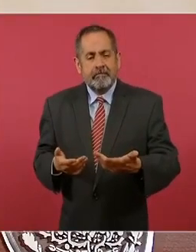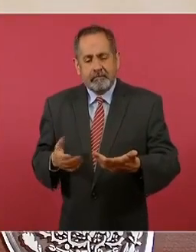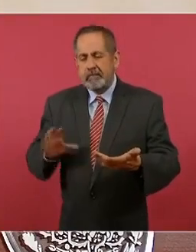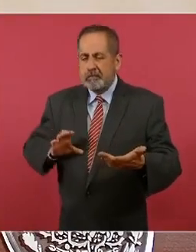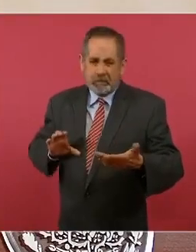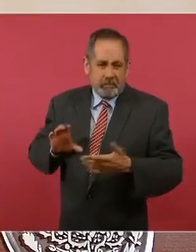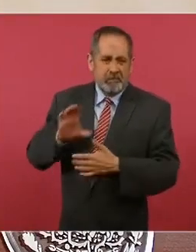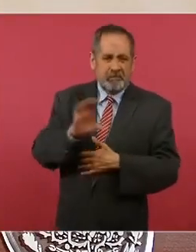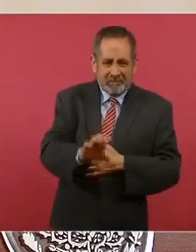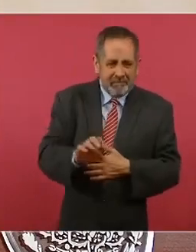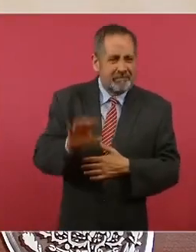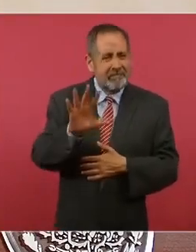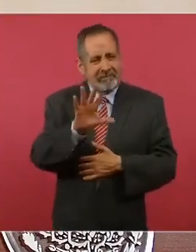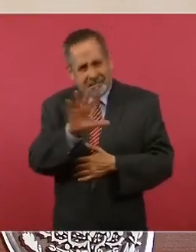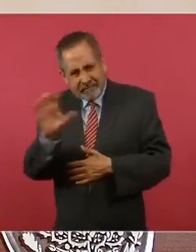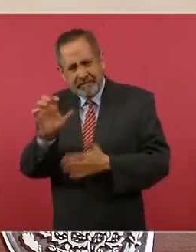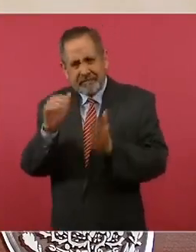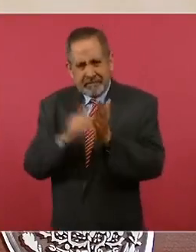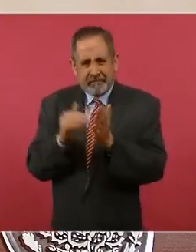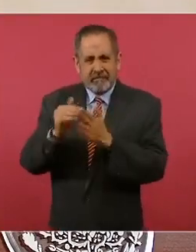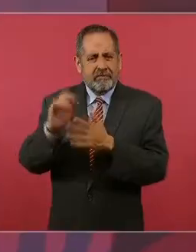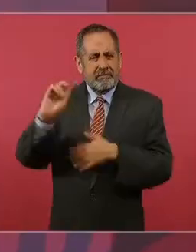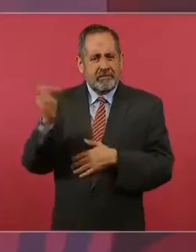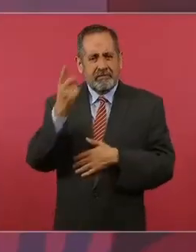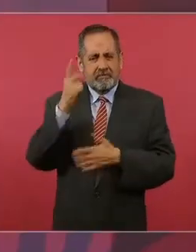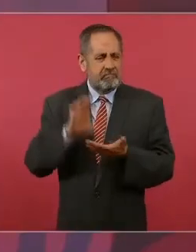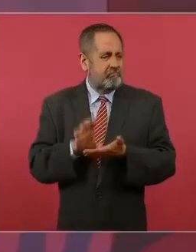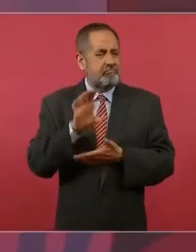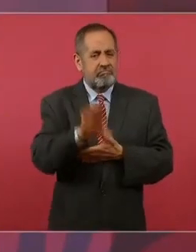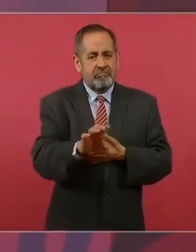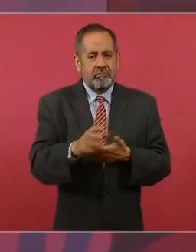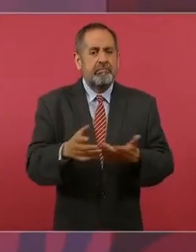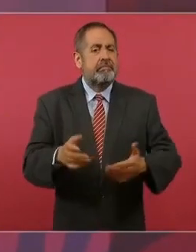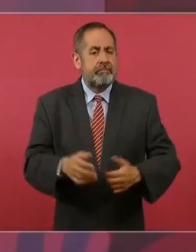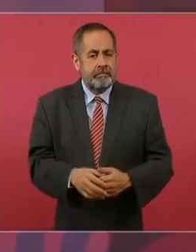destinaron otros 500 millones de dólares.